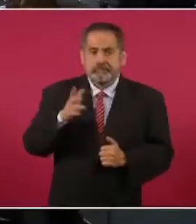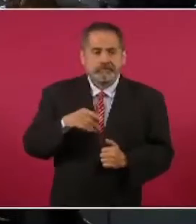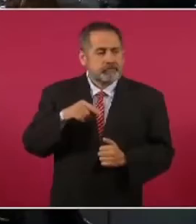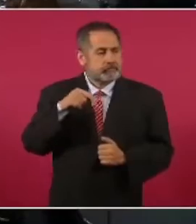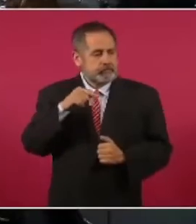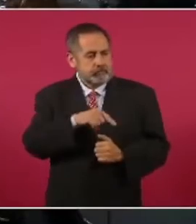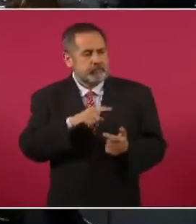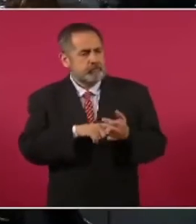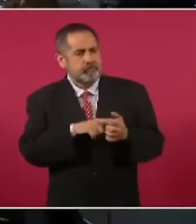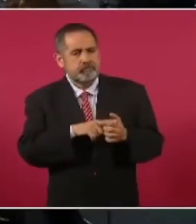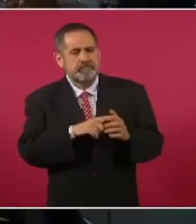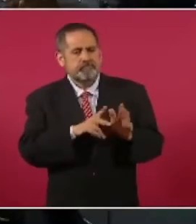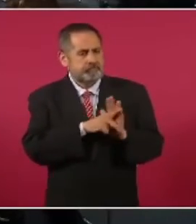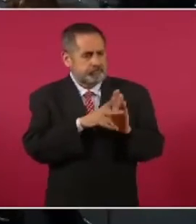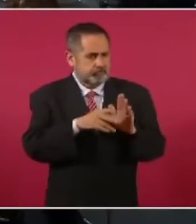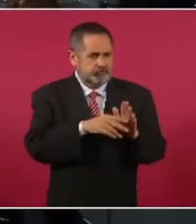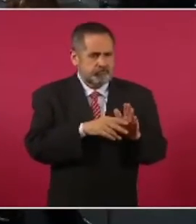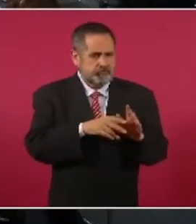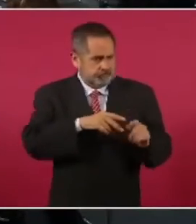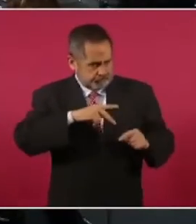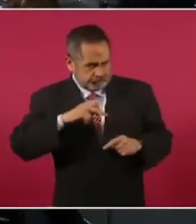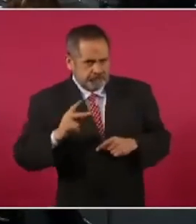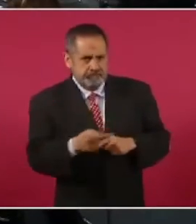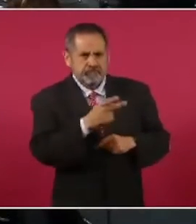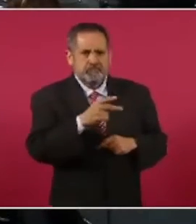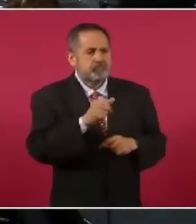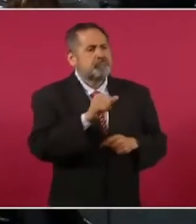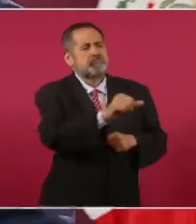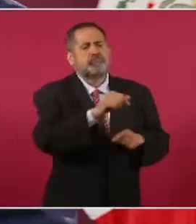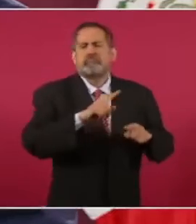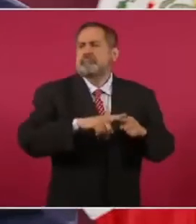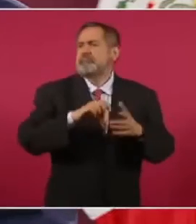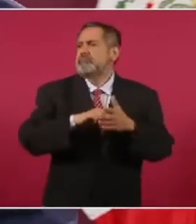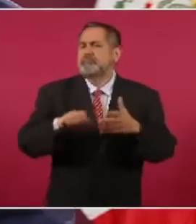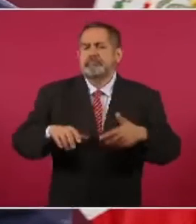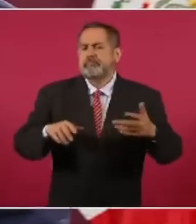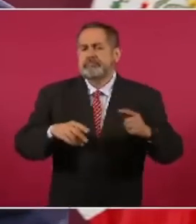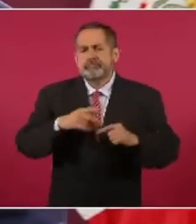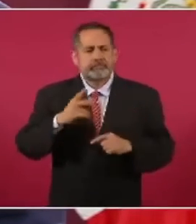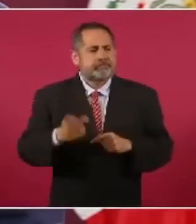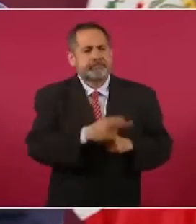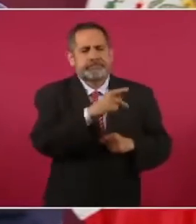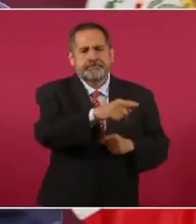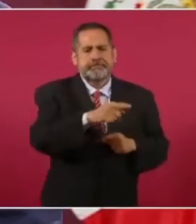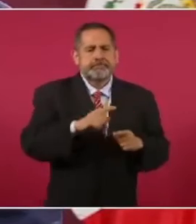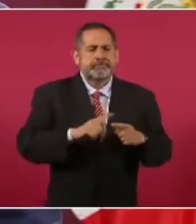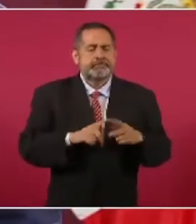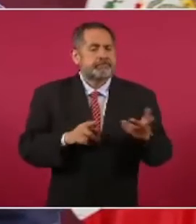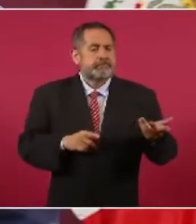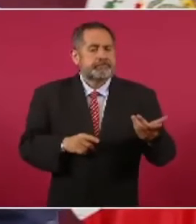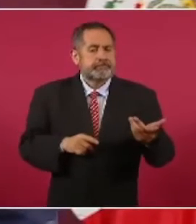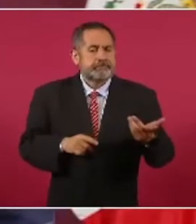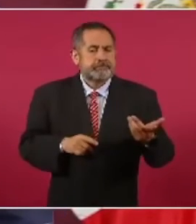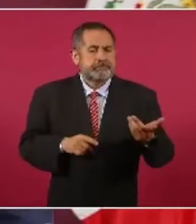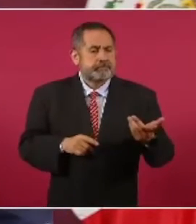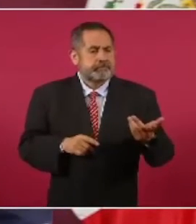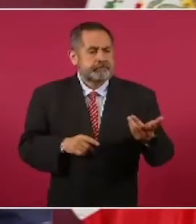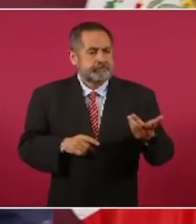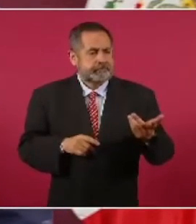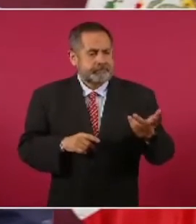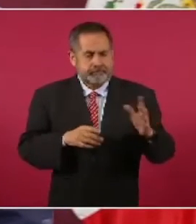cuestionaran a fondo, por ejemplo, a nuestro gobierno,